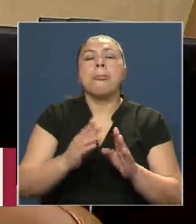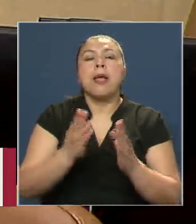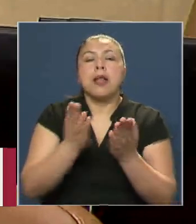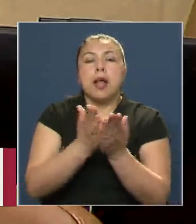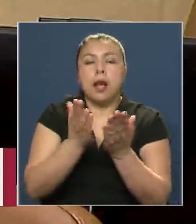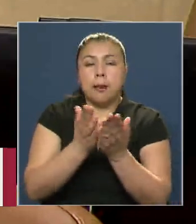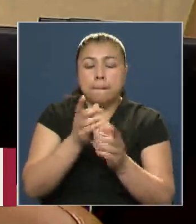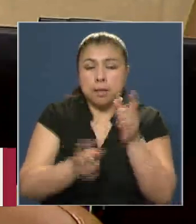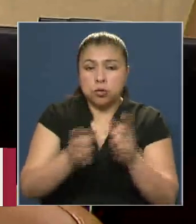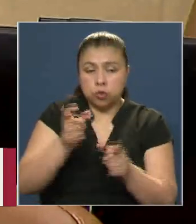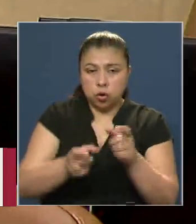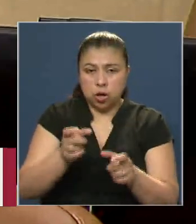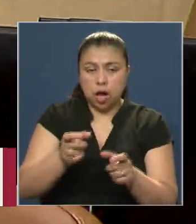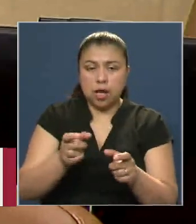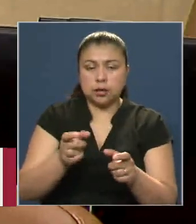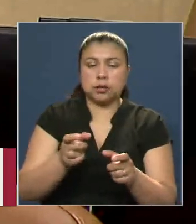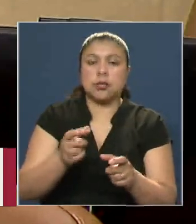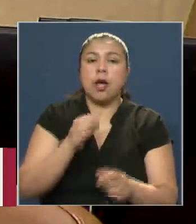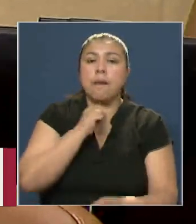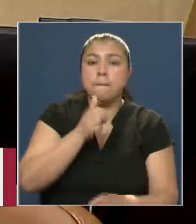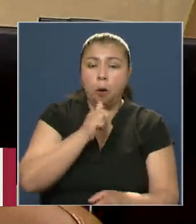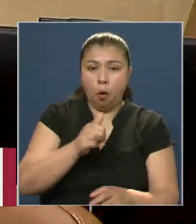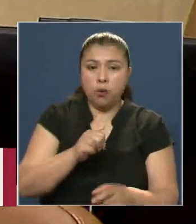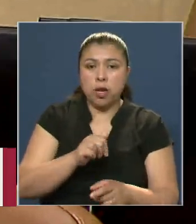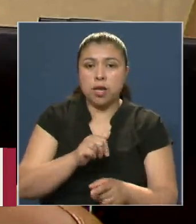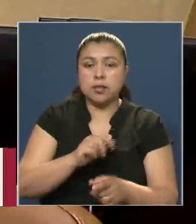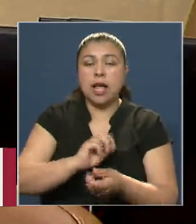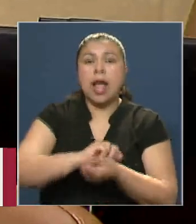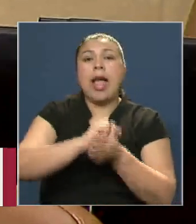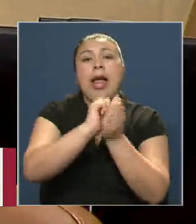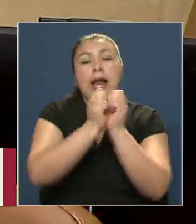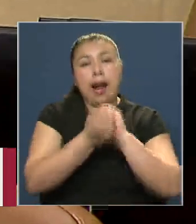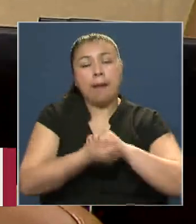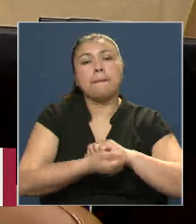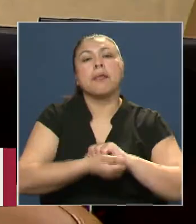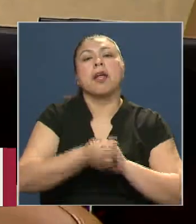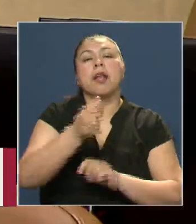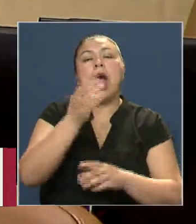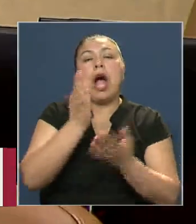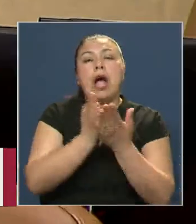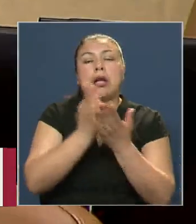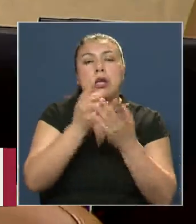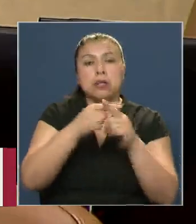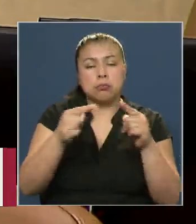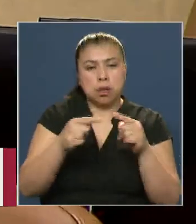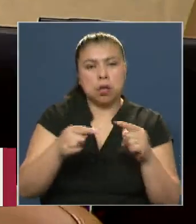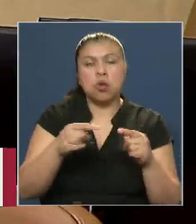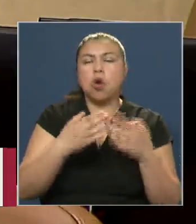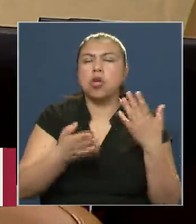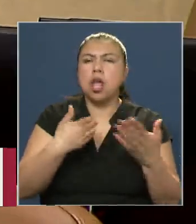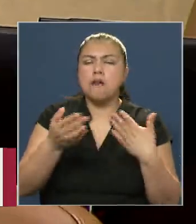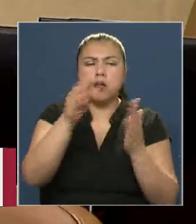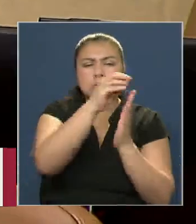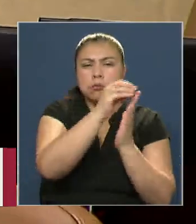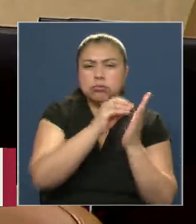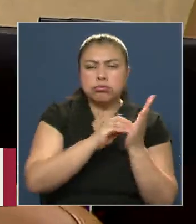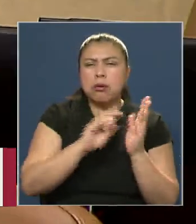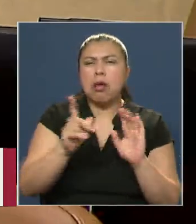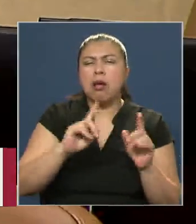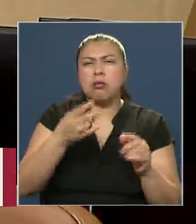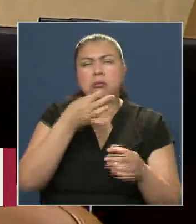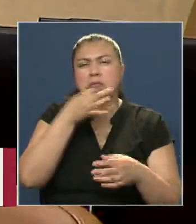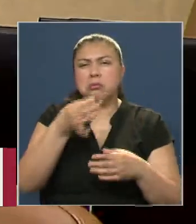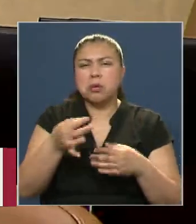falle. Quisiera señalar que los niveles de pobreza en el país no se condicen con la concentración de la